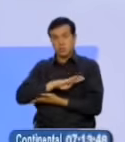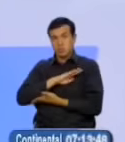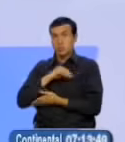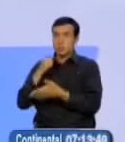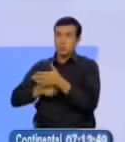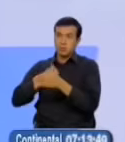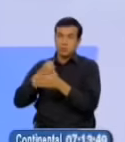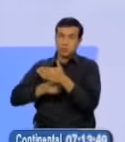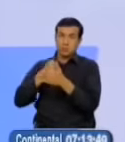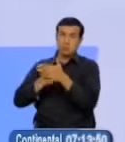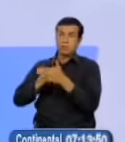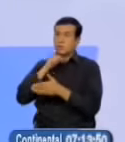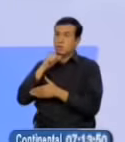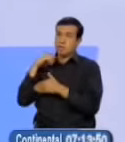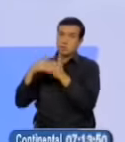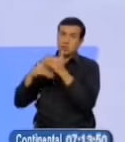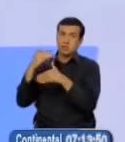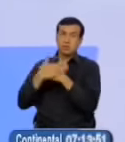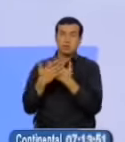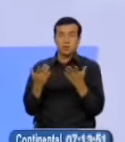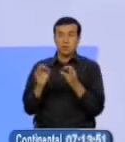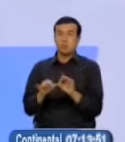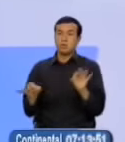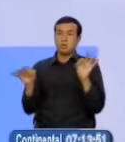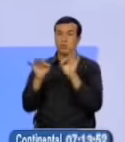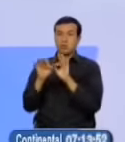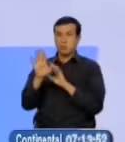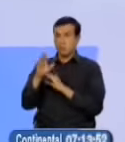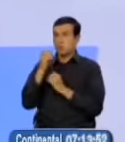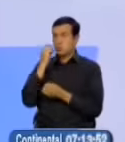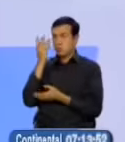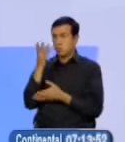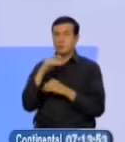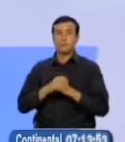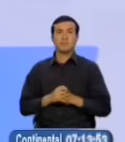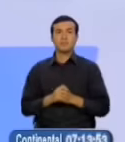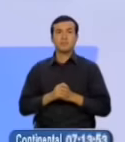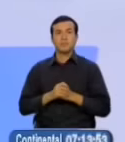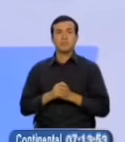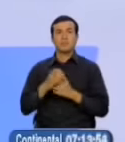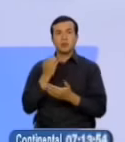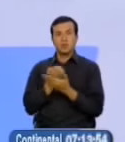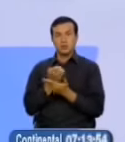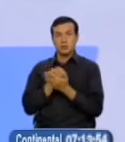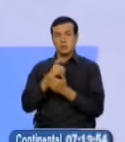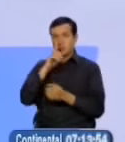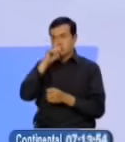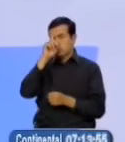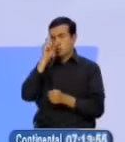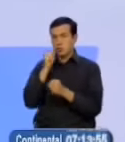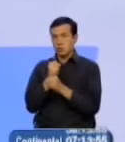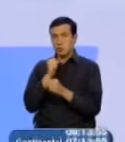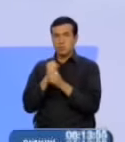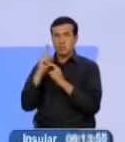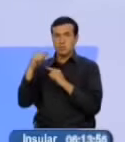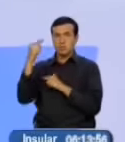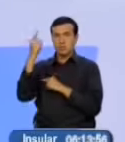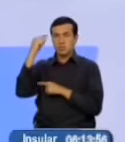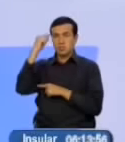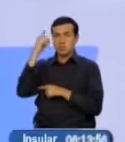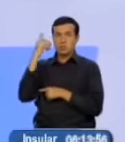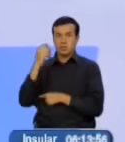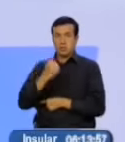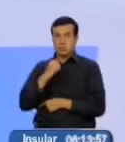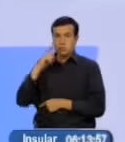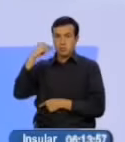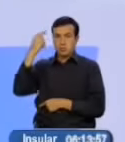desafíos políticos pendientes. Pero yo quiero vincular esto con algo que usted ahora mismo decía, que tiene que ver con economía y el empleo. Para el próximo gobierno, para